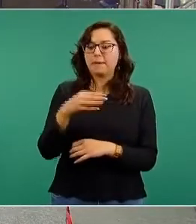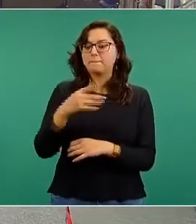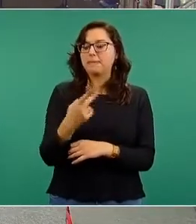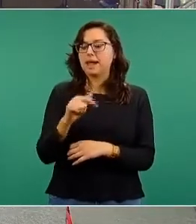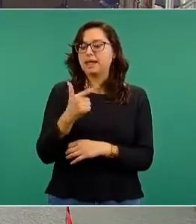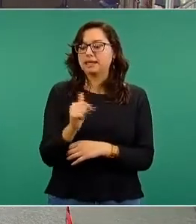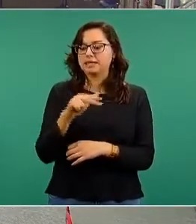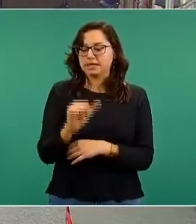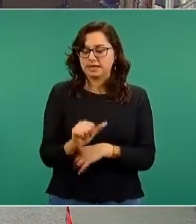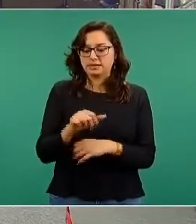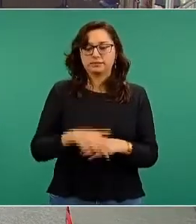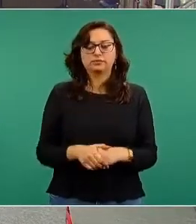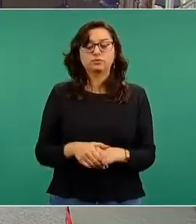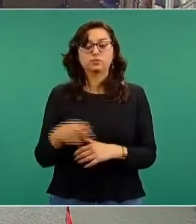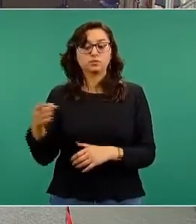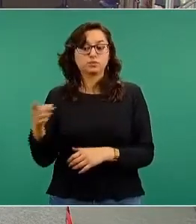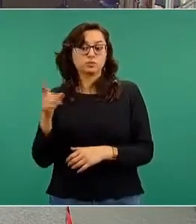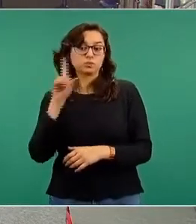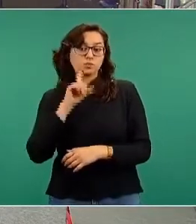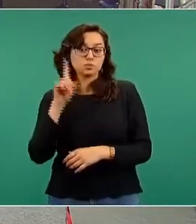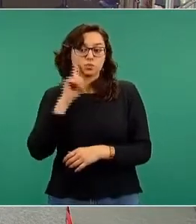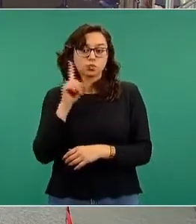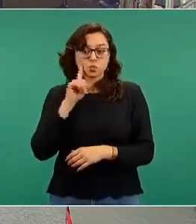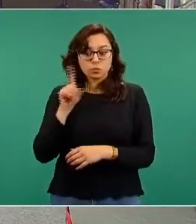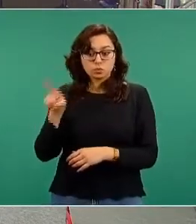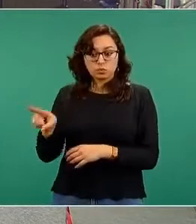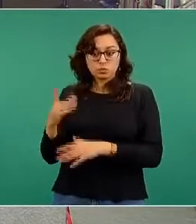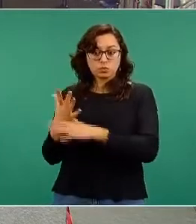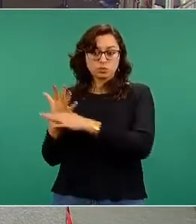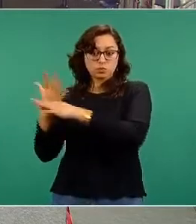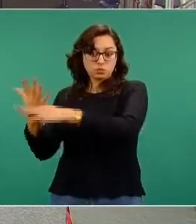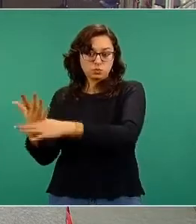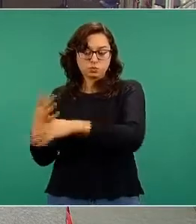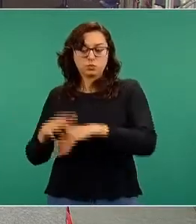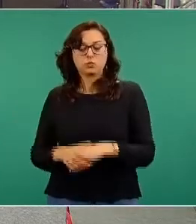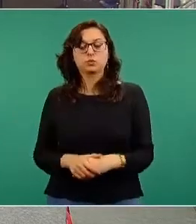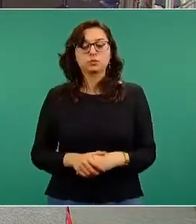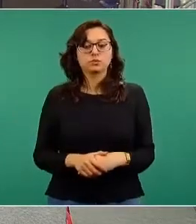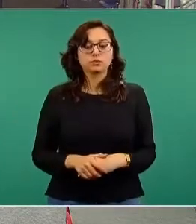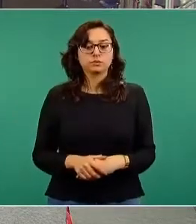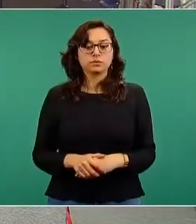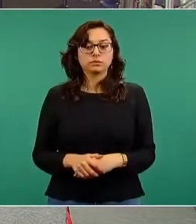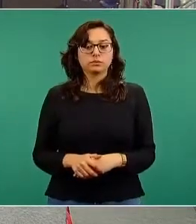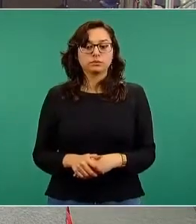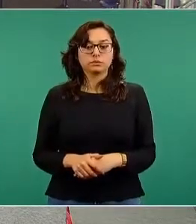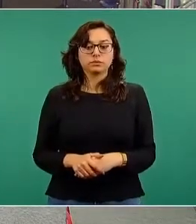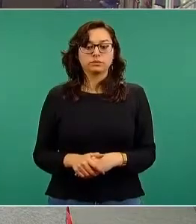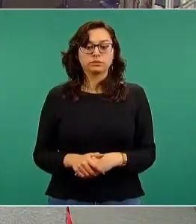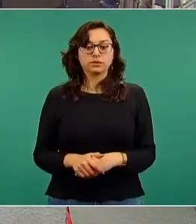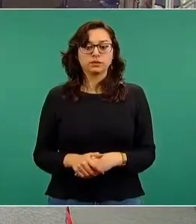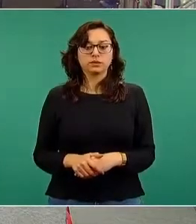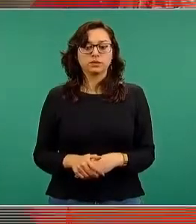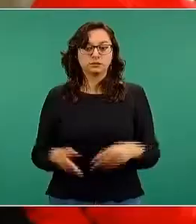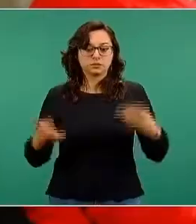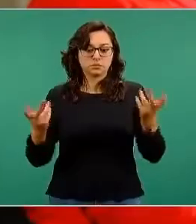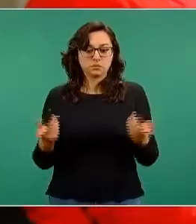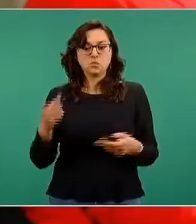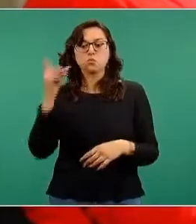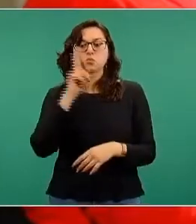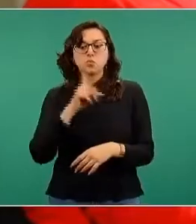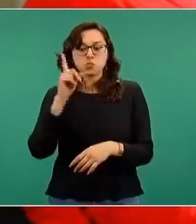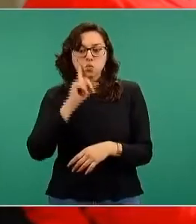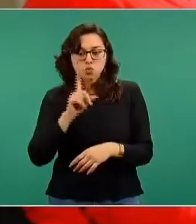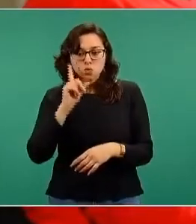dice que ¿qué pasa con la vacuna contra el COVID en personas en periodo de lactancia? ¿Hay